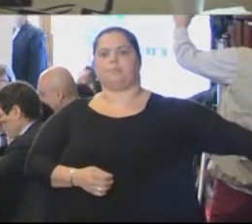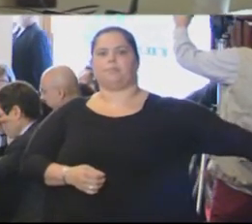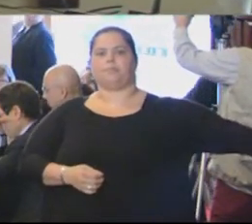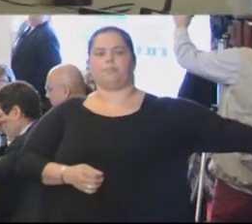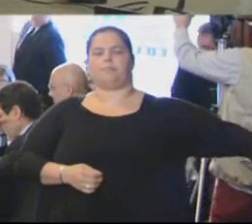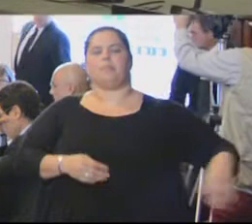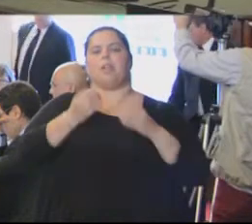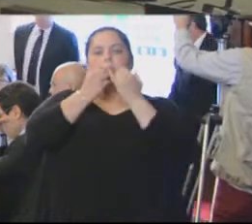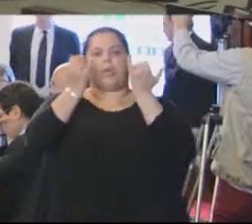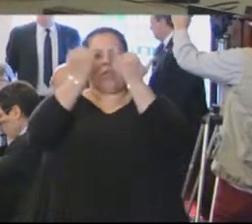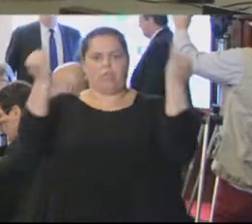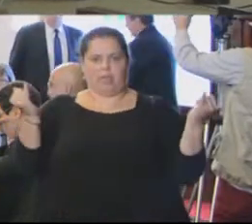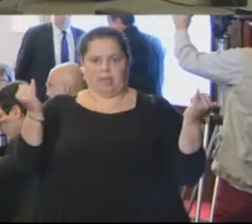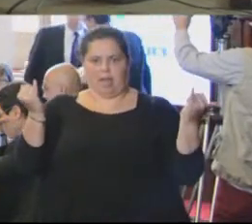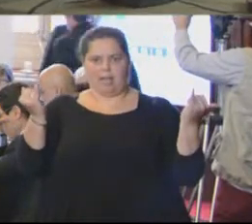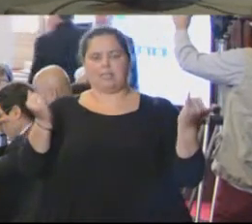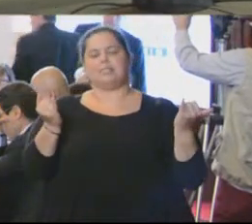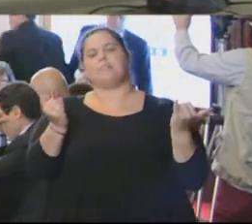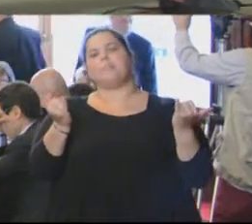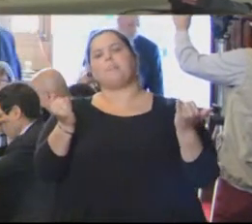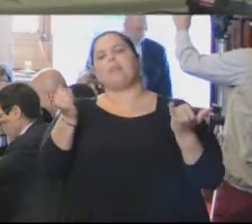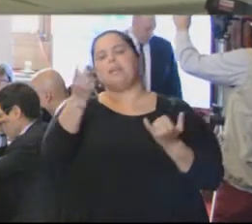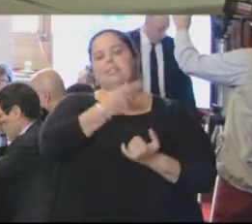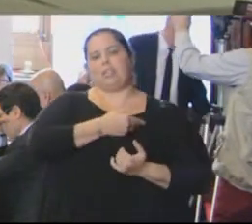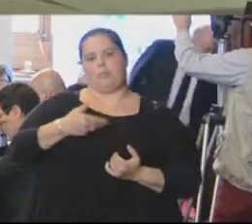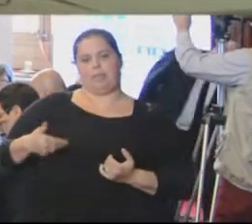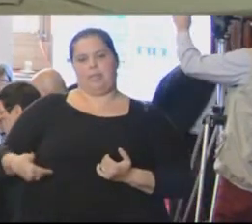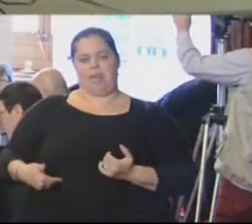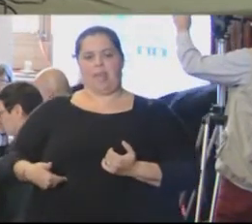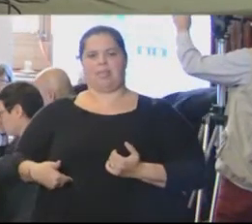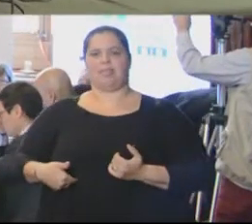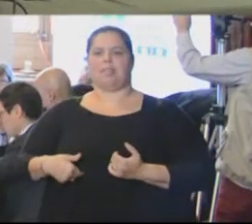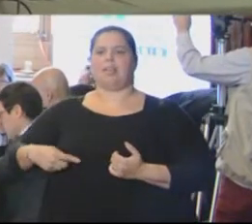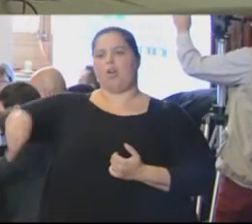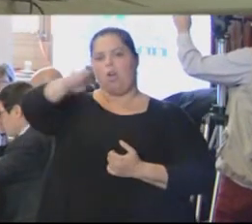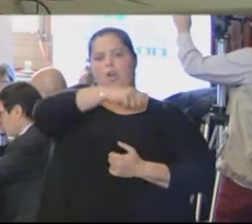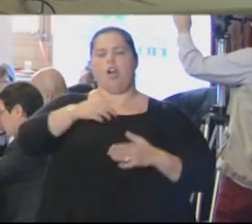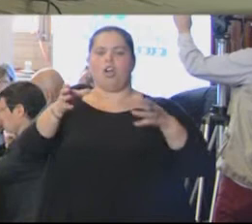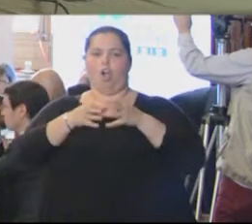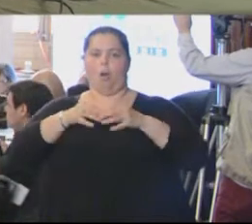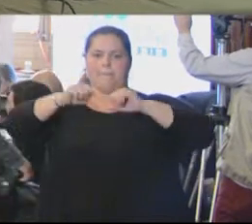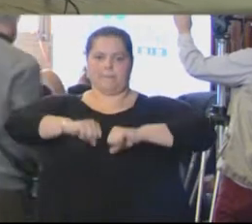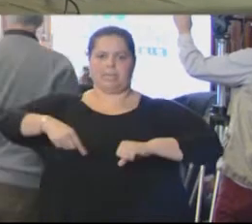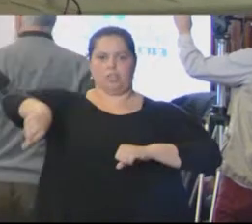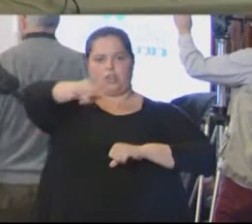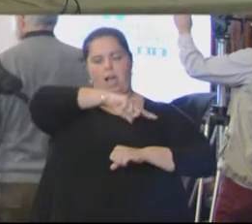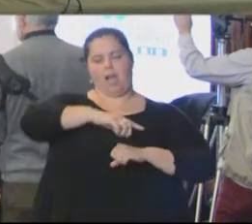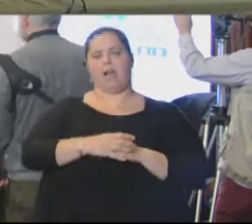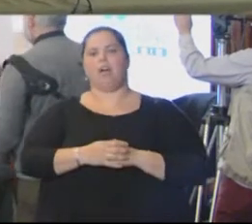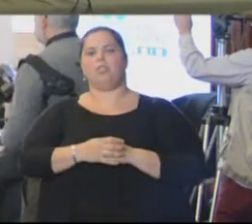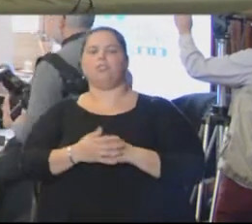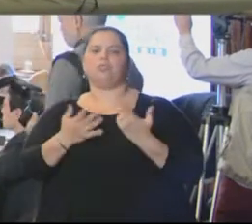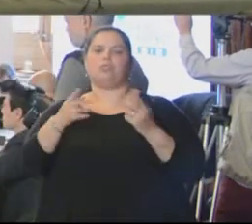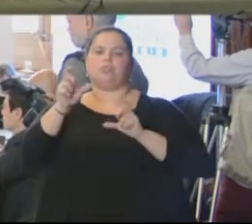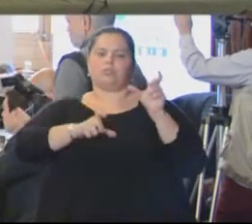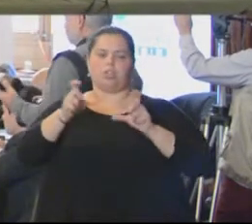Muy buenos días, señor presidente, comisionadas y comisionados y secretaría ejecutiva, señoras y señores de la delegación